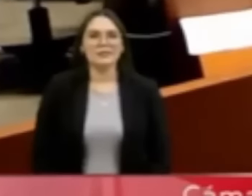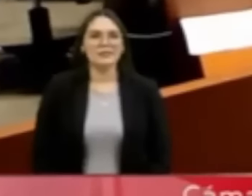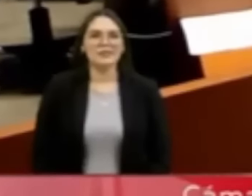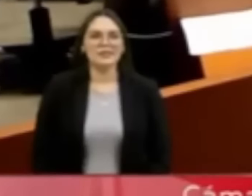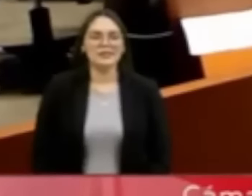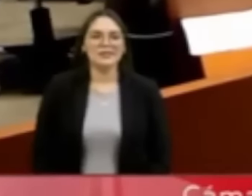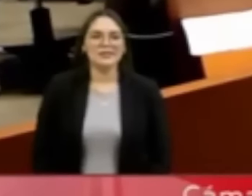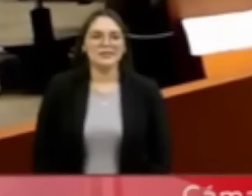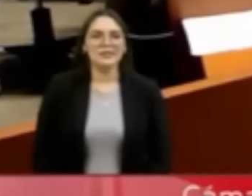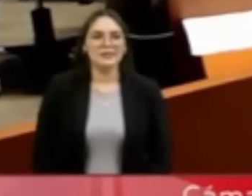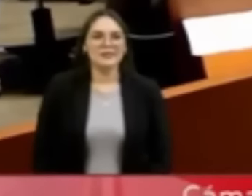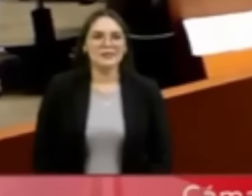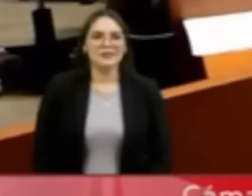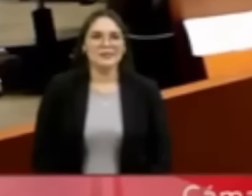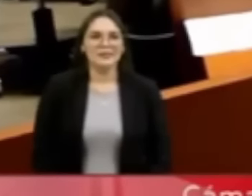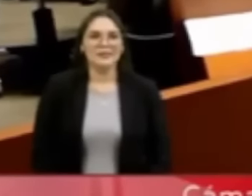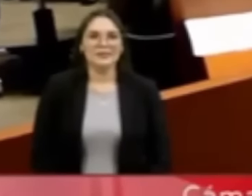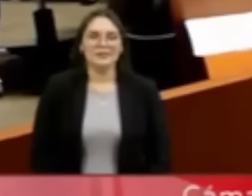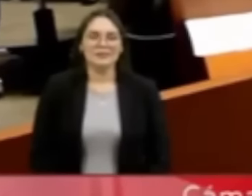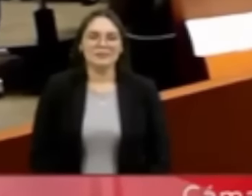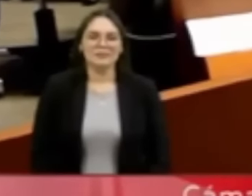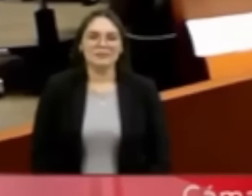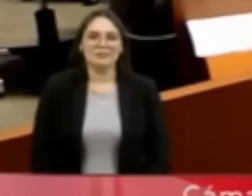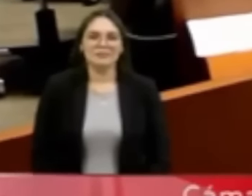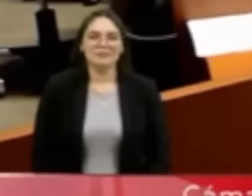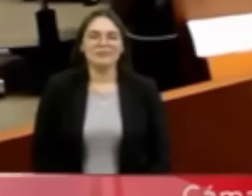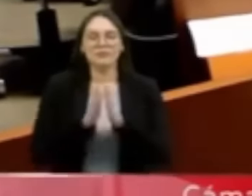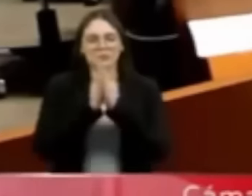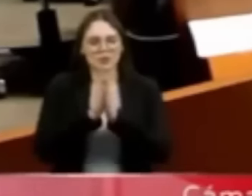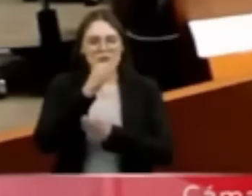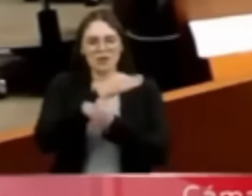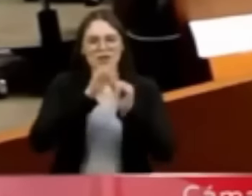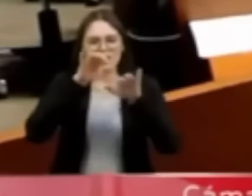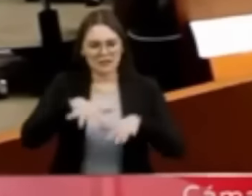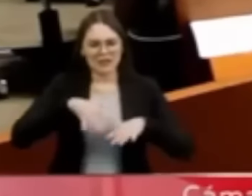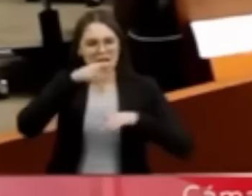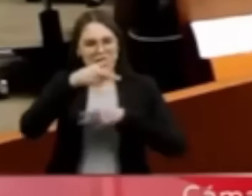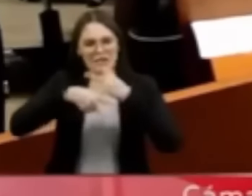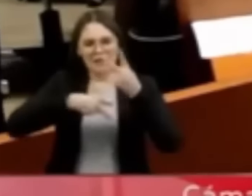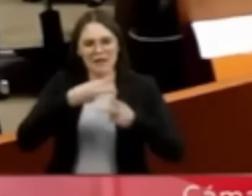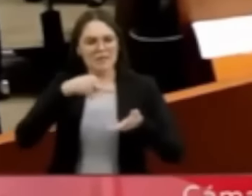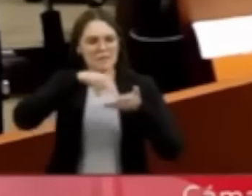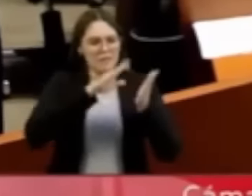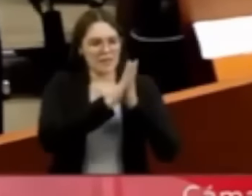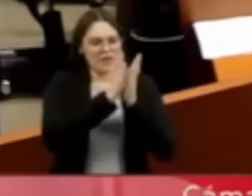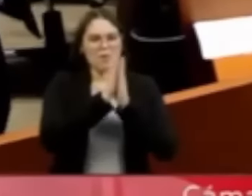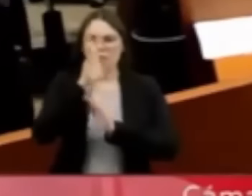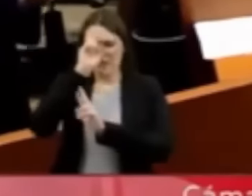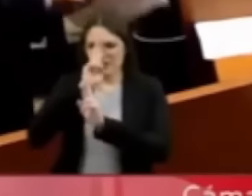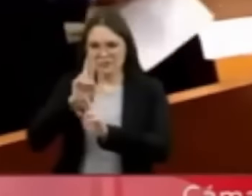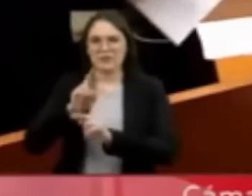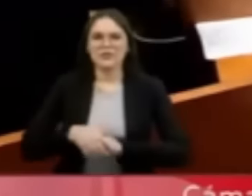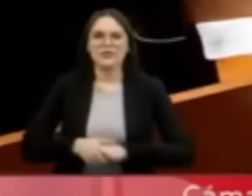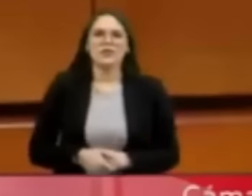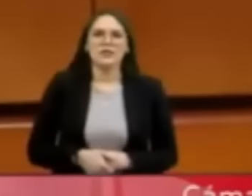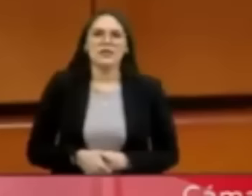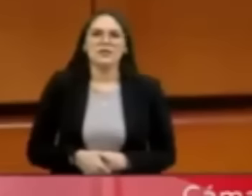Gracias, señor. Pido a la Asamblea respeto al orador. Adelante, senador Yunes. Gracias, señor presidente.